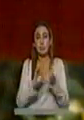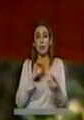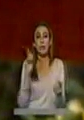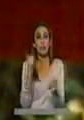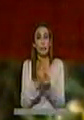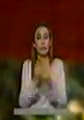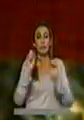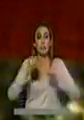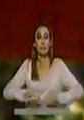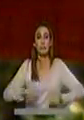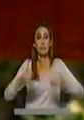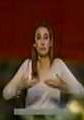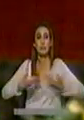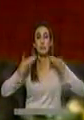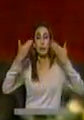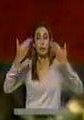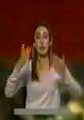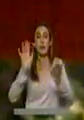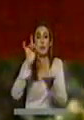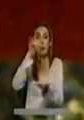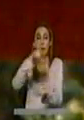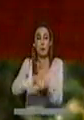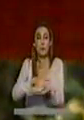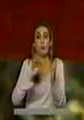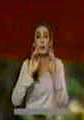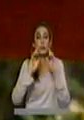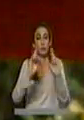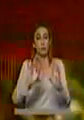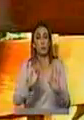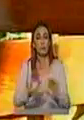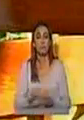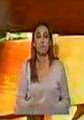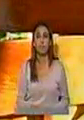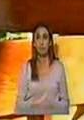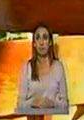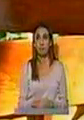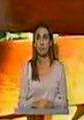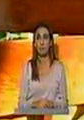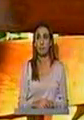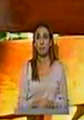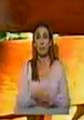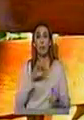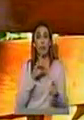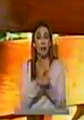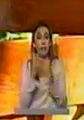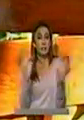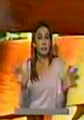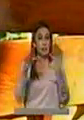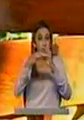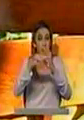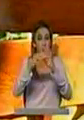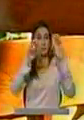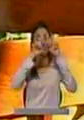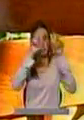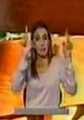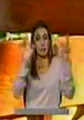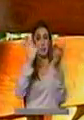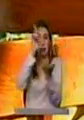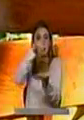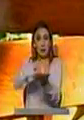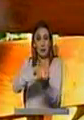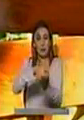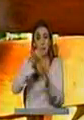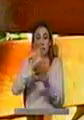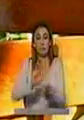que comienzan todos estos vuelos y tenemos que ver los resultados pronto. Bueno, sin duda, estas alianzas estratégicas que ha logrado la